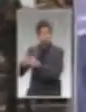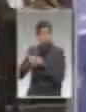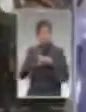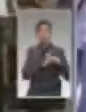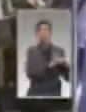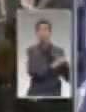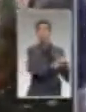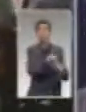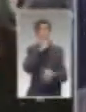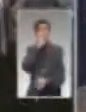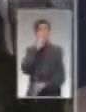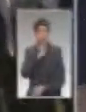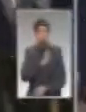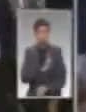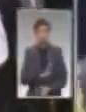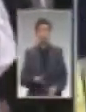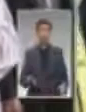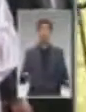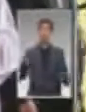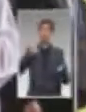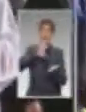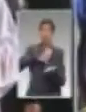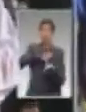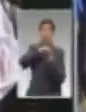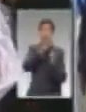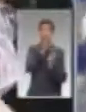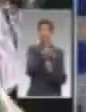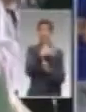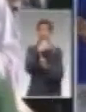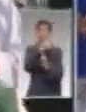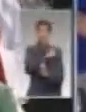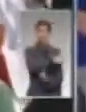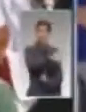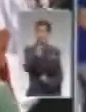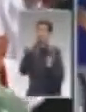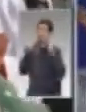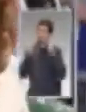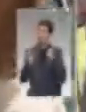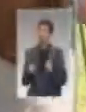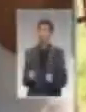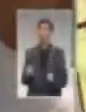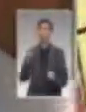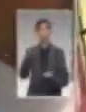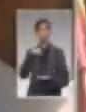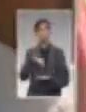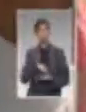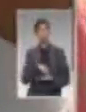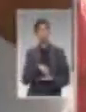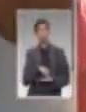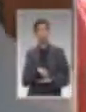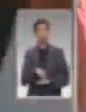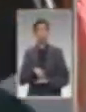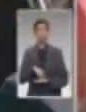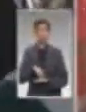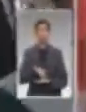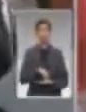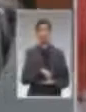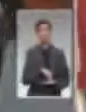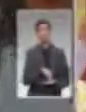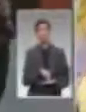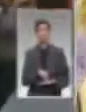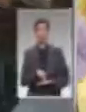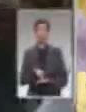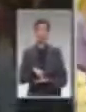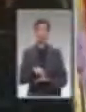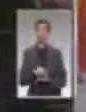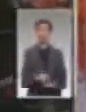muy rápido, tampoco no lo alcancé a ver. Y de ahí me vine para acá, pero bueno, lo que interesa es escuchar su palabra, su misa que va a hacer.